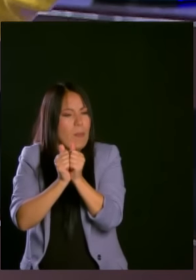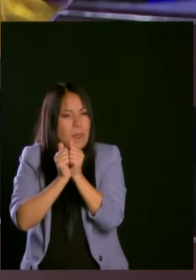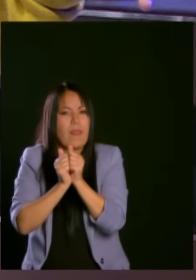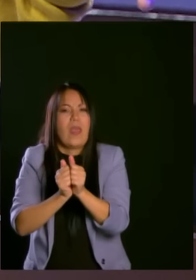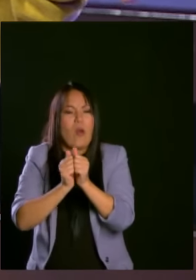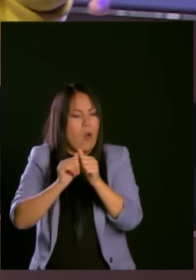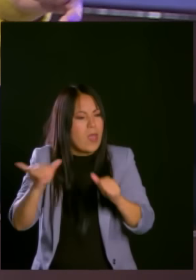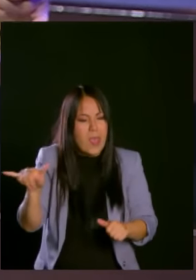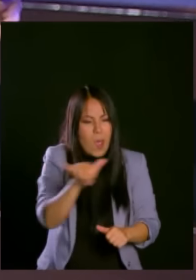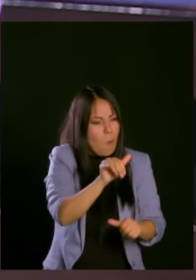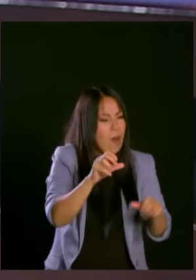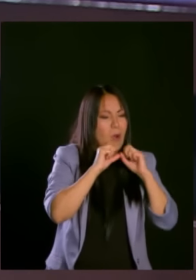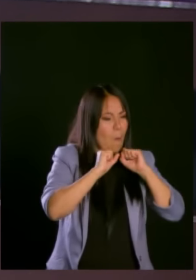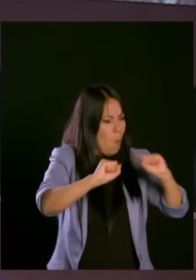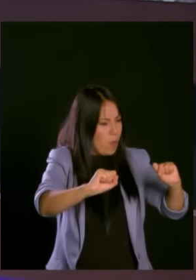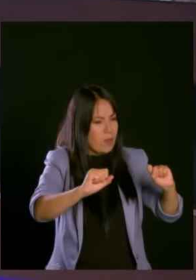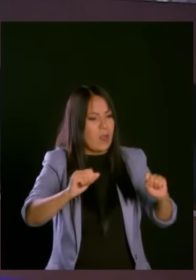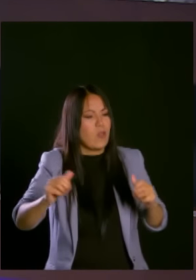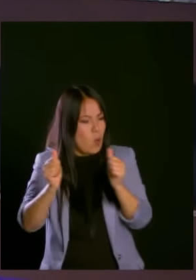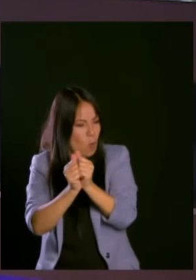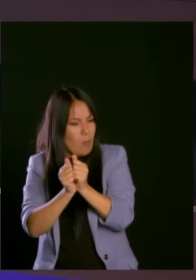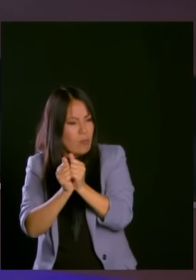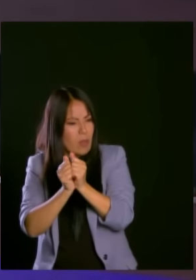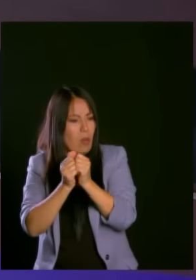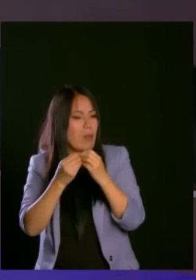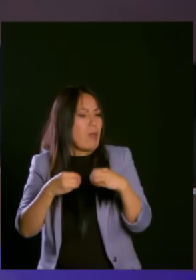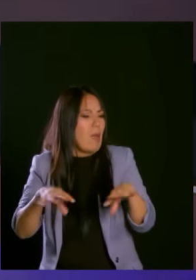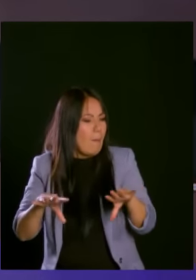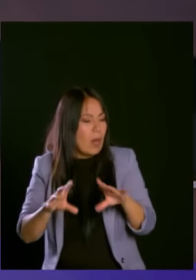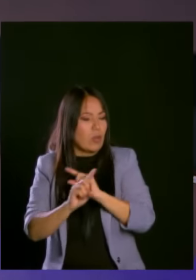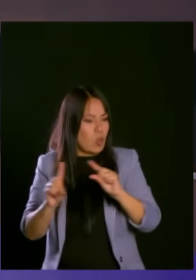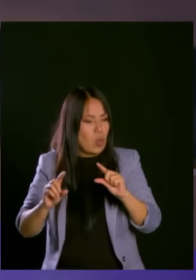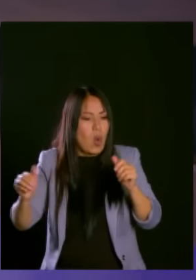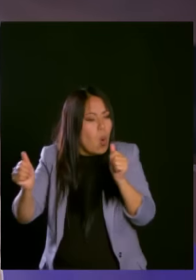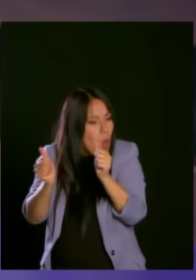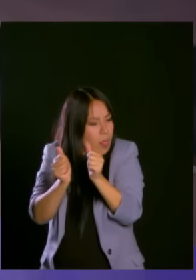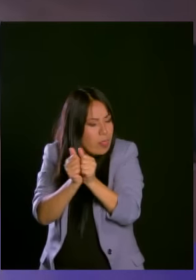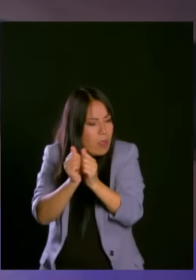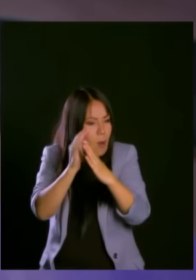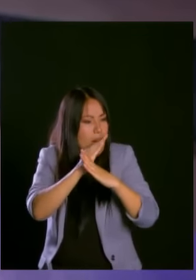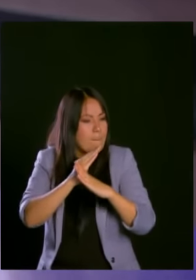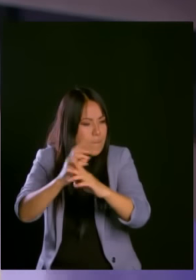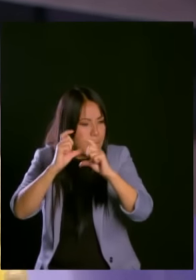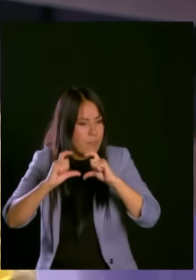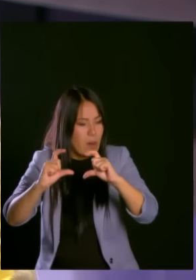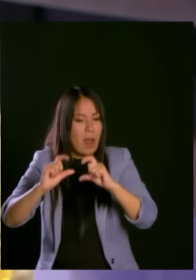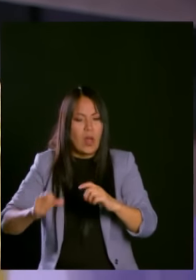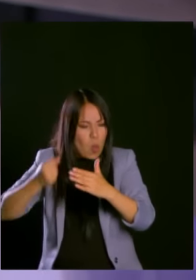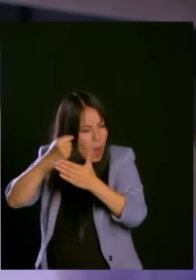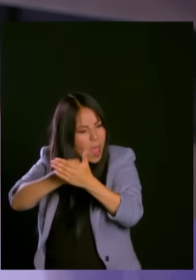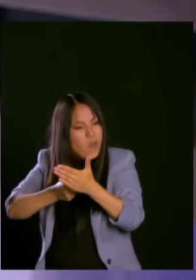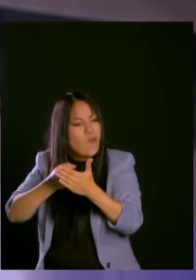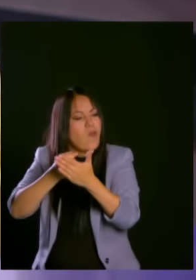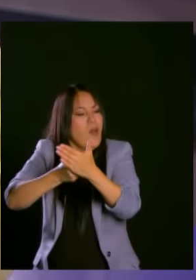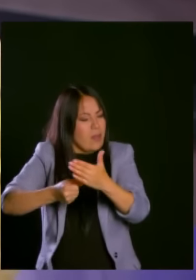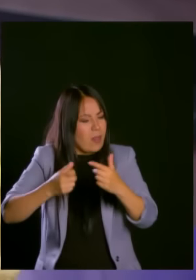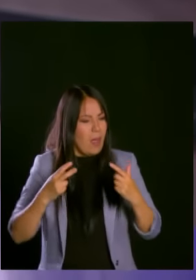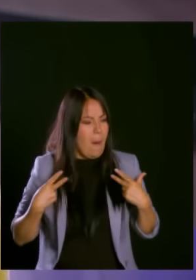desampararé. ¿Verdad? Esfuérzate y sé valiente para repartir la tierra. Y he